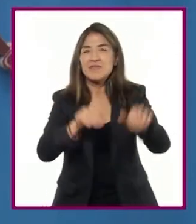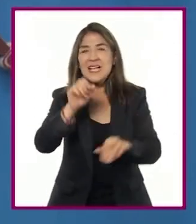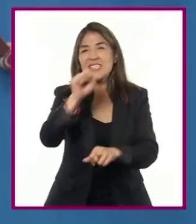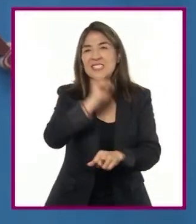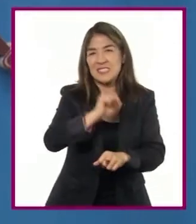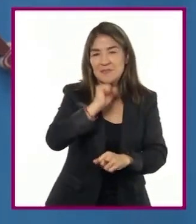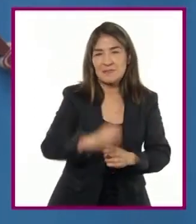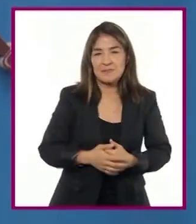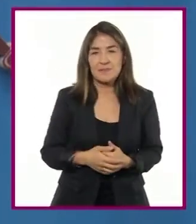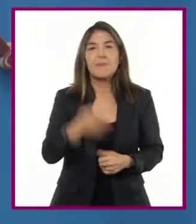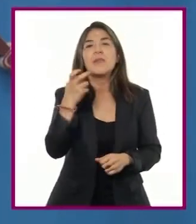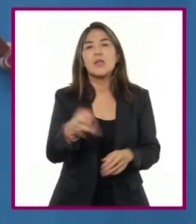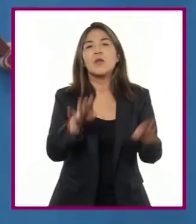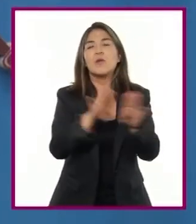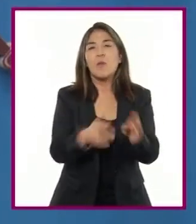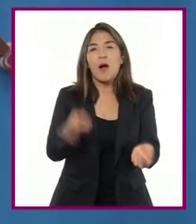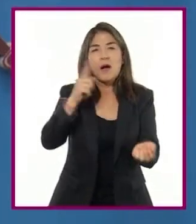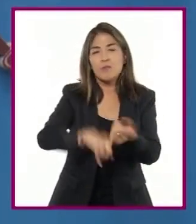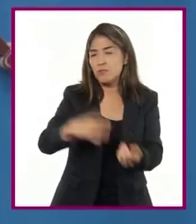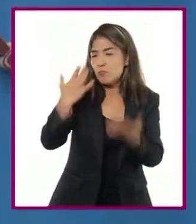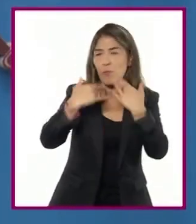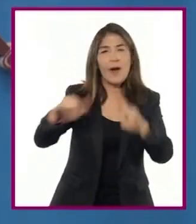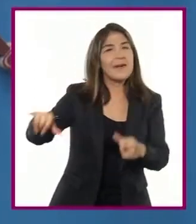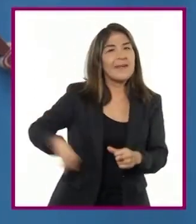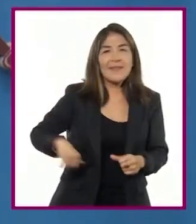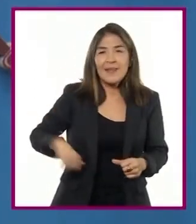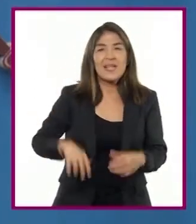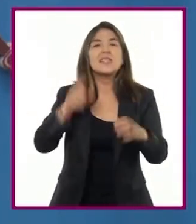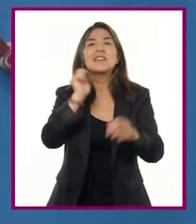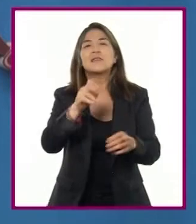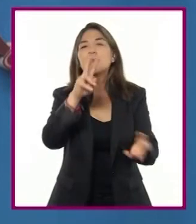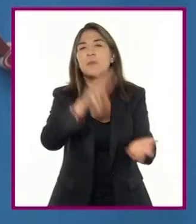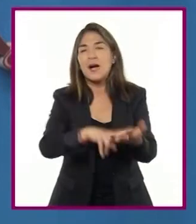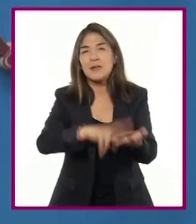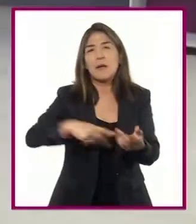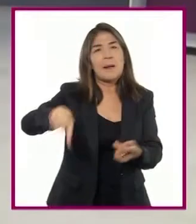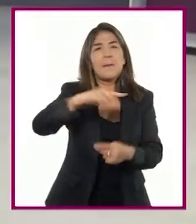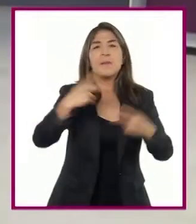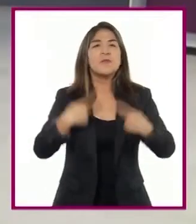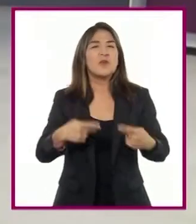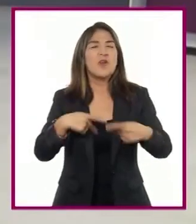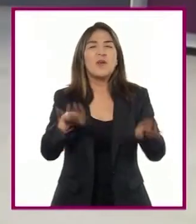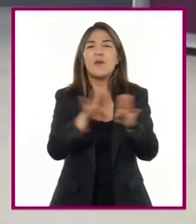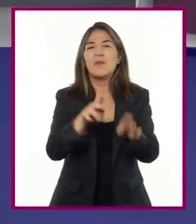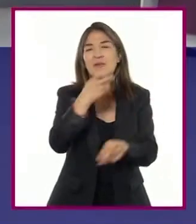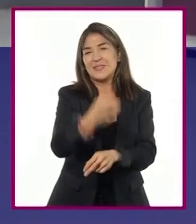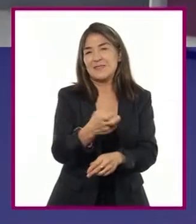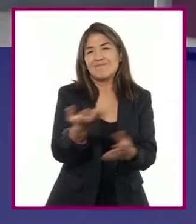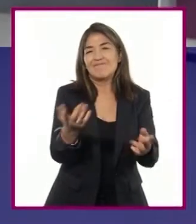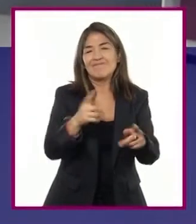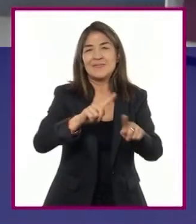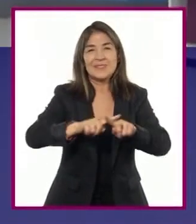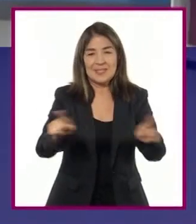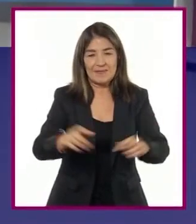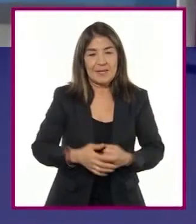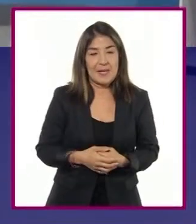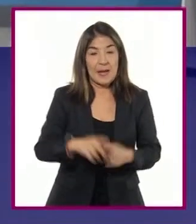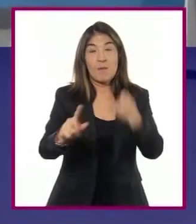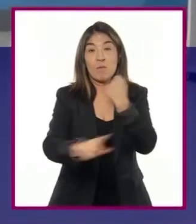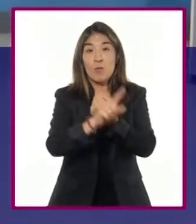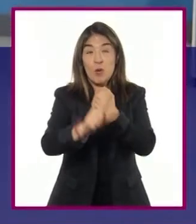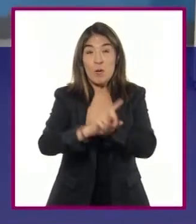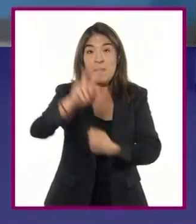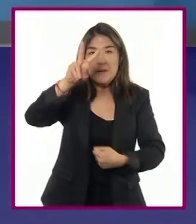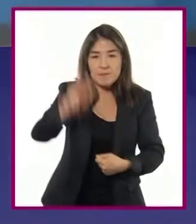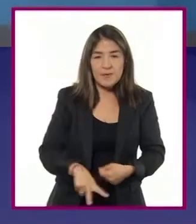conflicto porque no se contraponen intereses, necesidades o valores de las personas. Los conflictos reales o